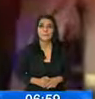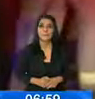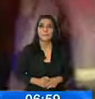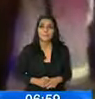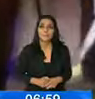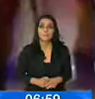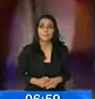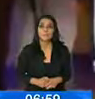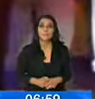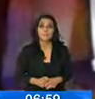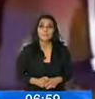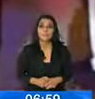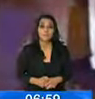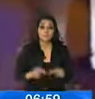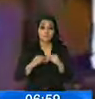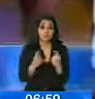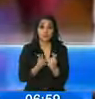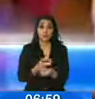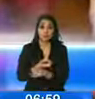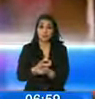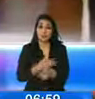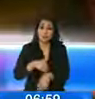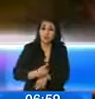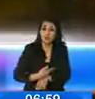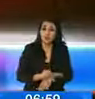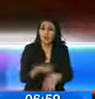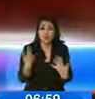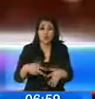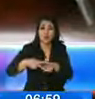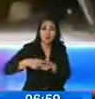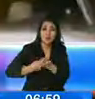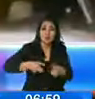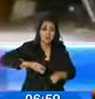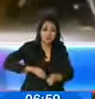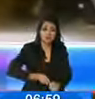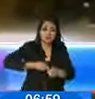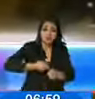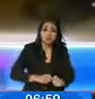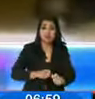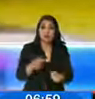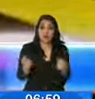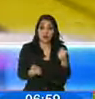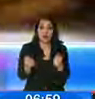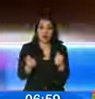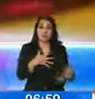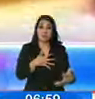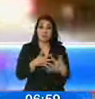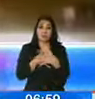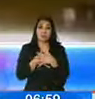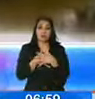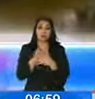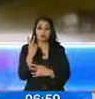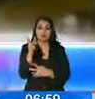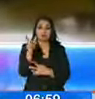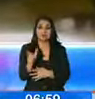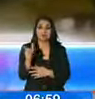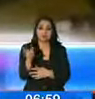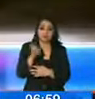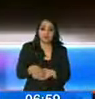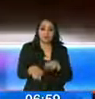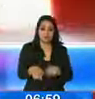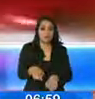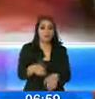Varias horas tuvieron que trabajar los miembros de la casaca roja con herramientas de extracción para lograr sacar del pequeño vehículo a sus dos ocupantes que se encontraban ya